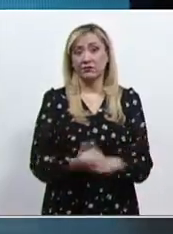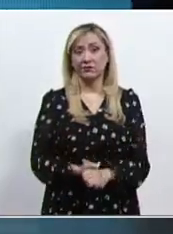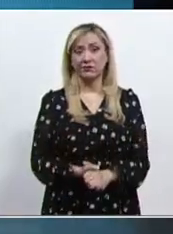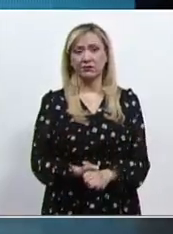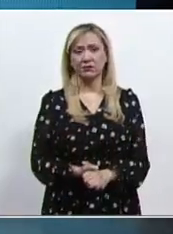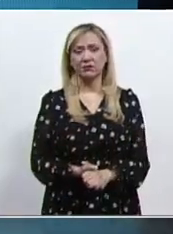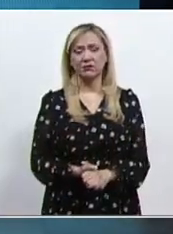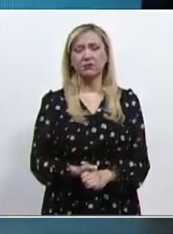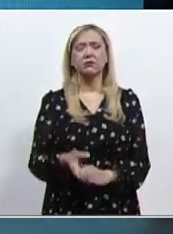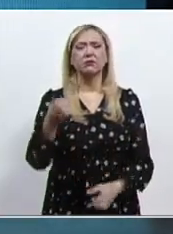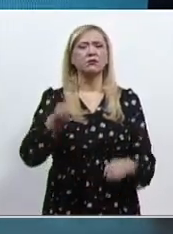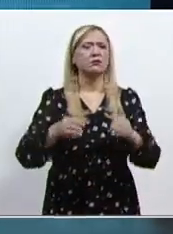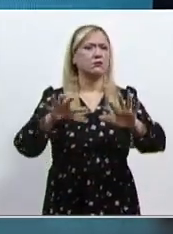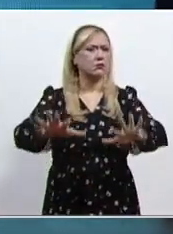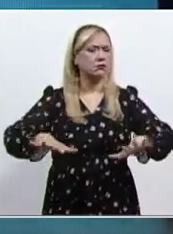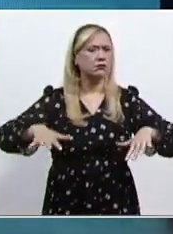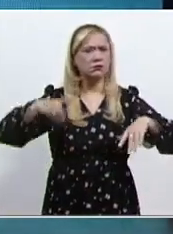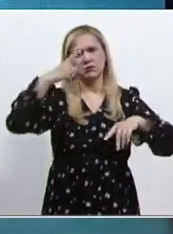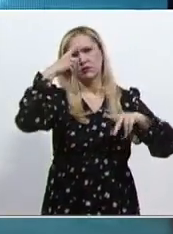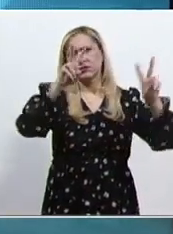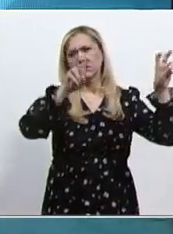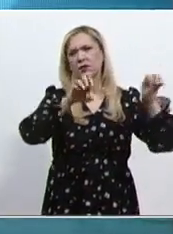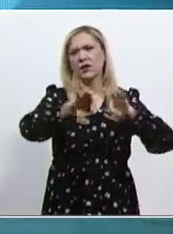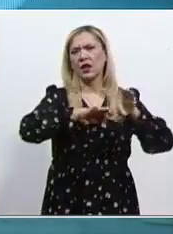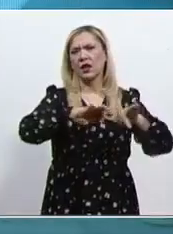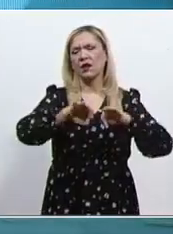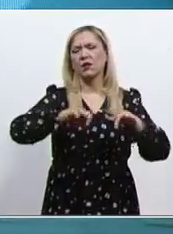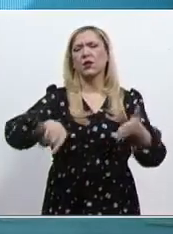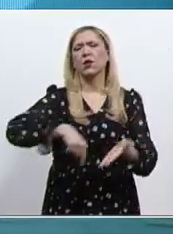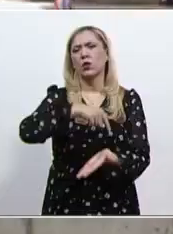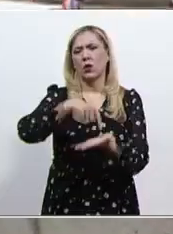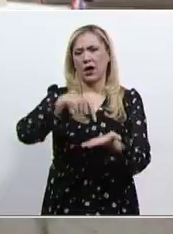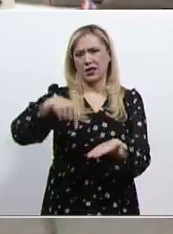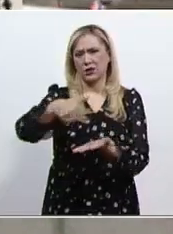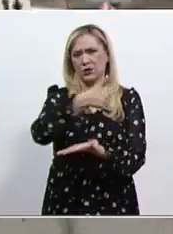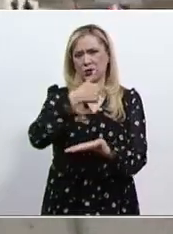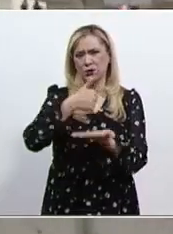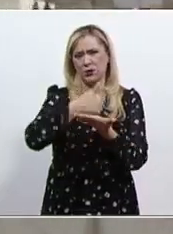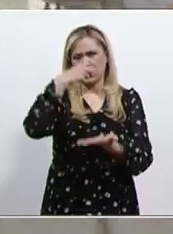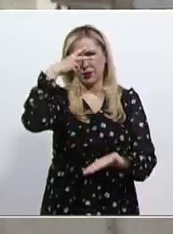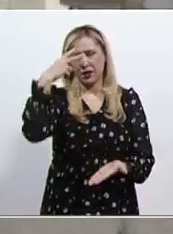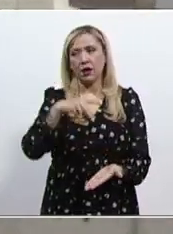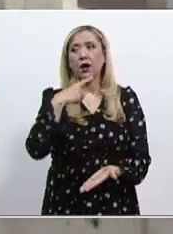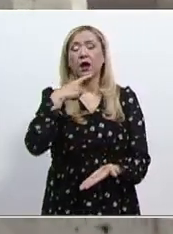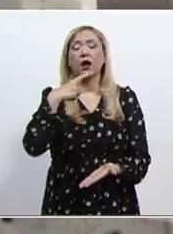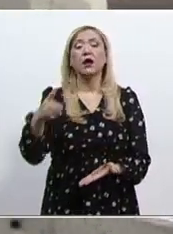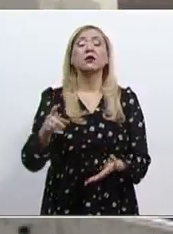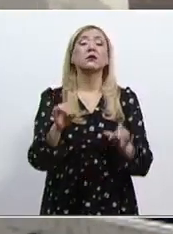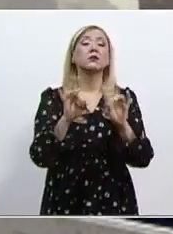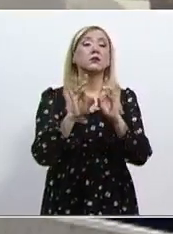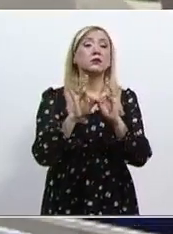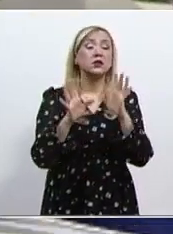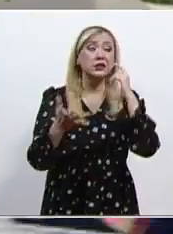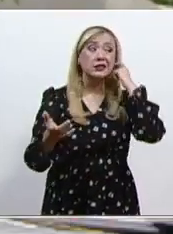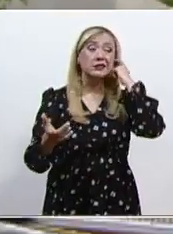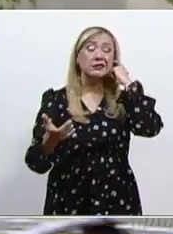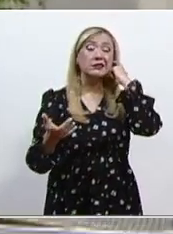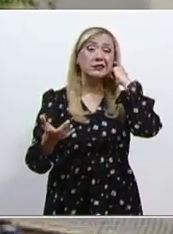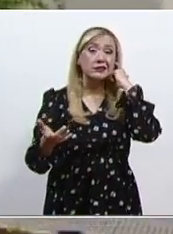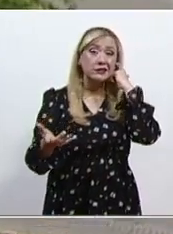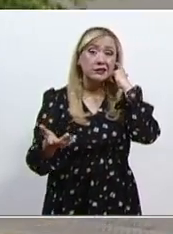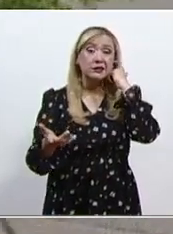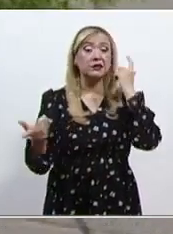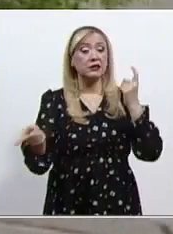el pleno regional en materia de trabajo de la región centro sur concede la Ciudad de México determinó que al tratarse de derechos laborales derivados